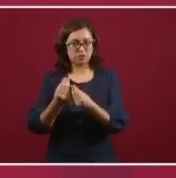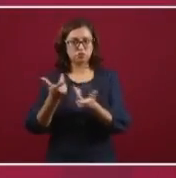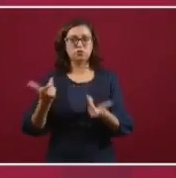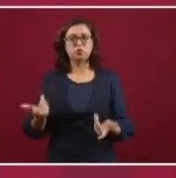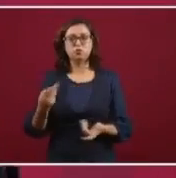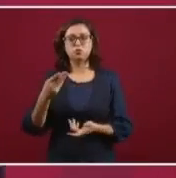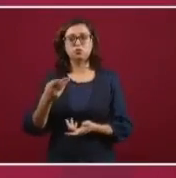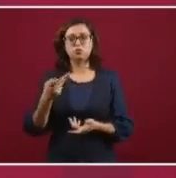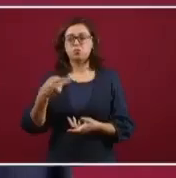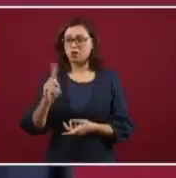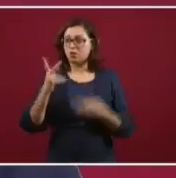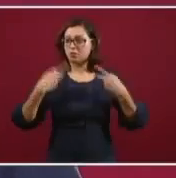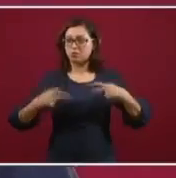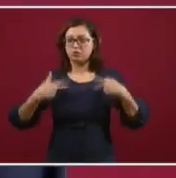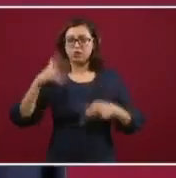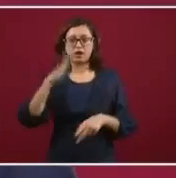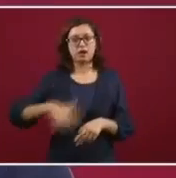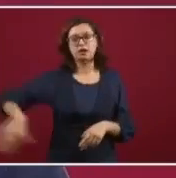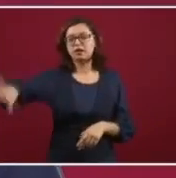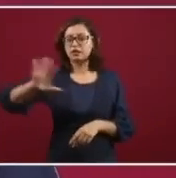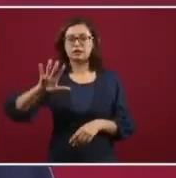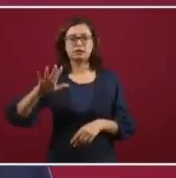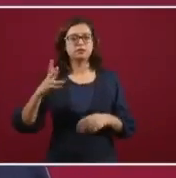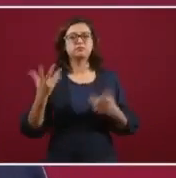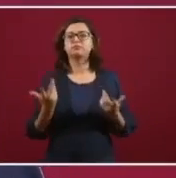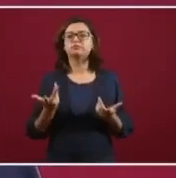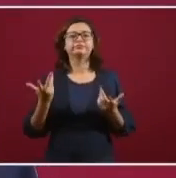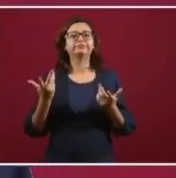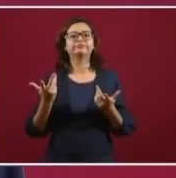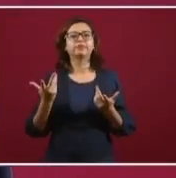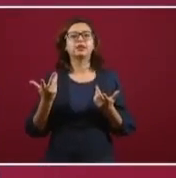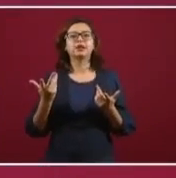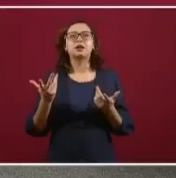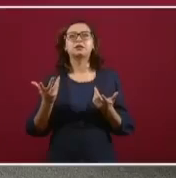los ciudadanos mexicanos ya no son